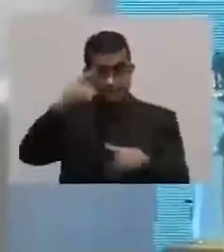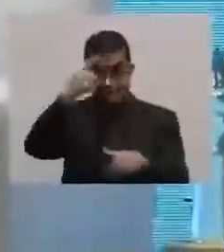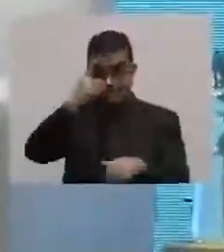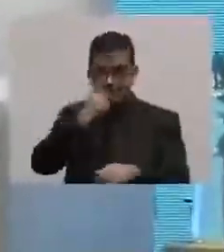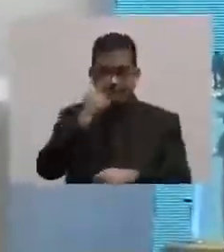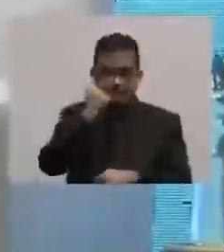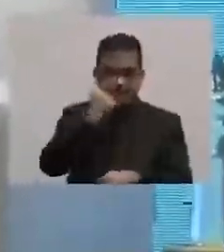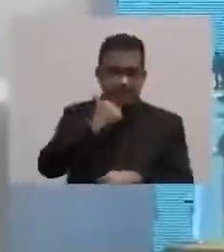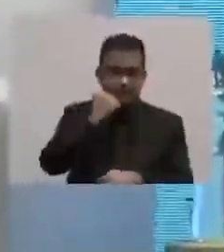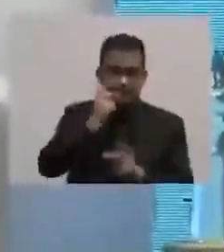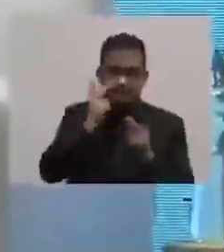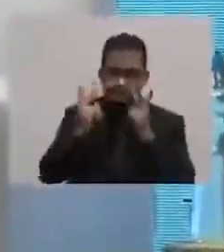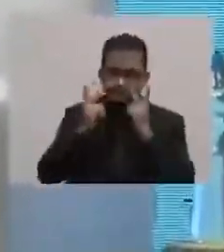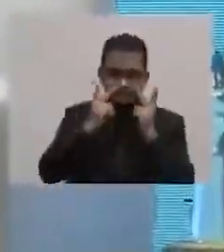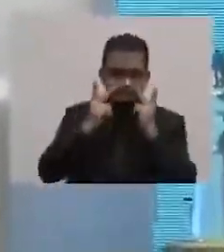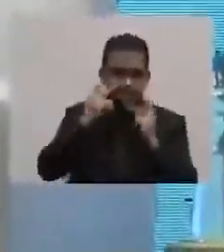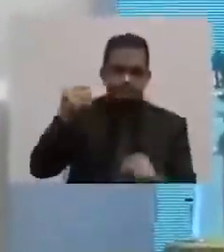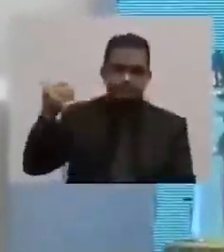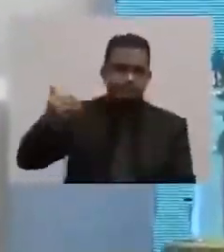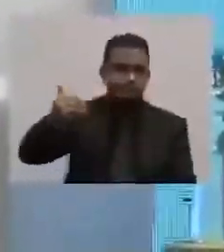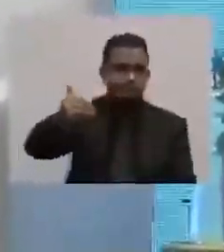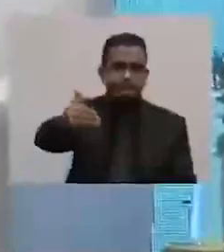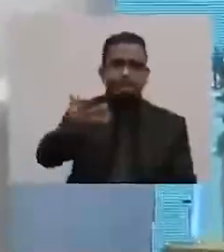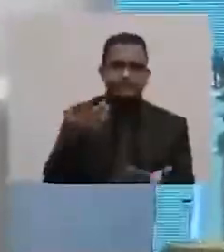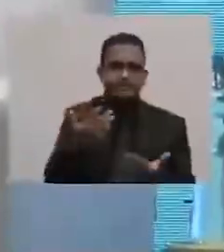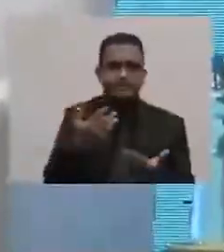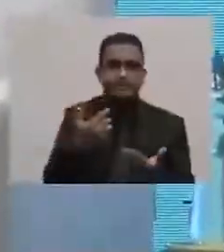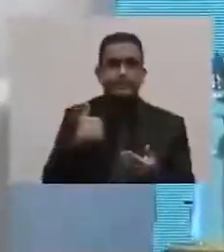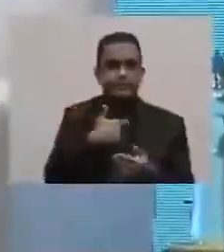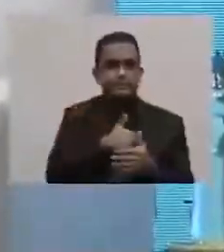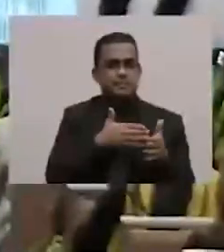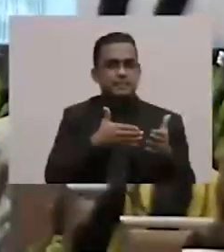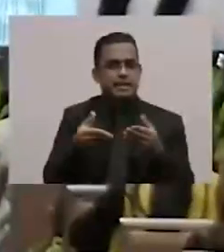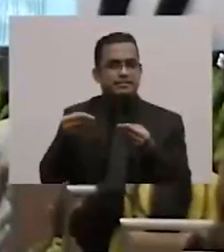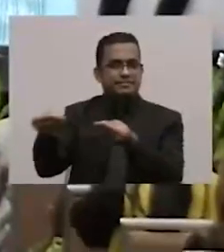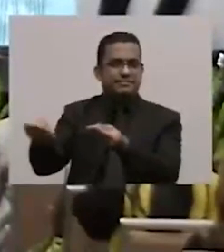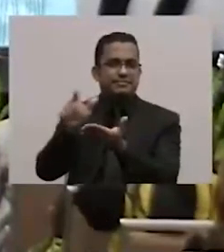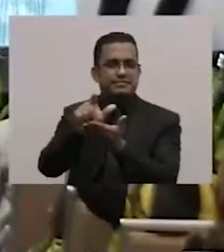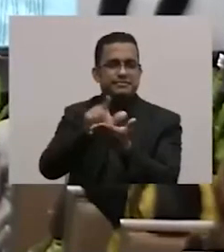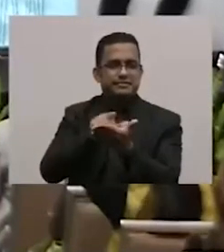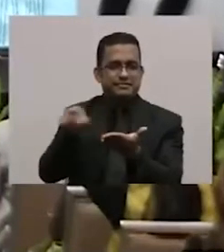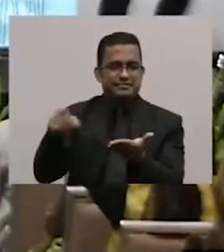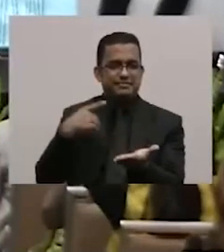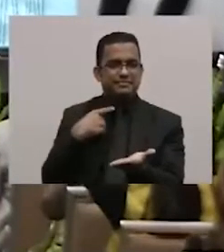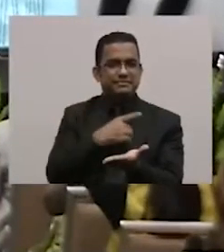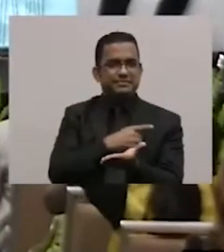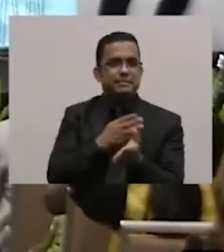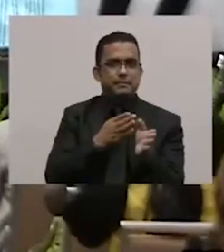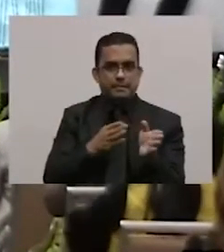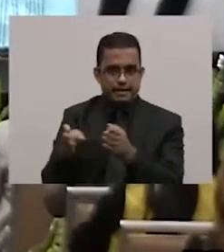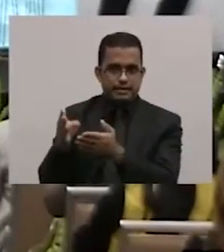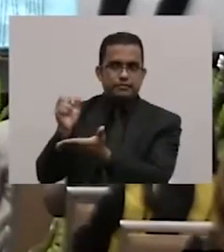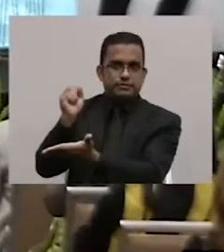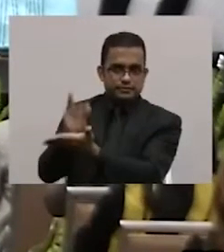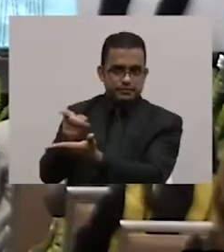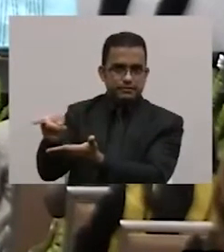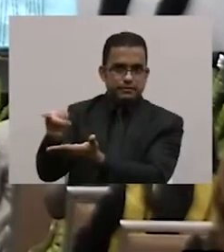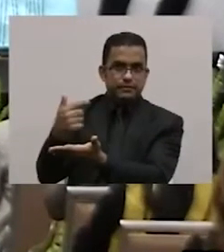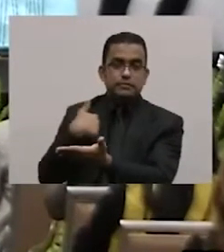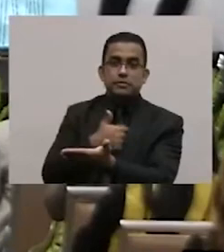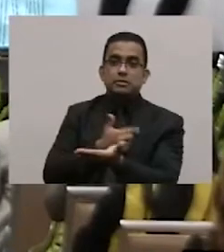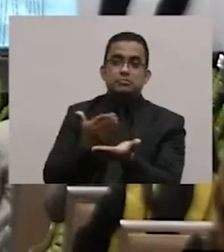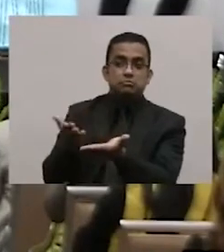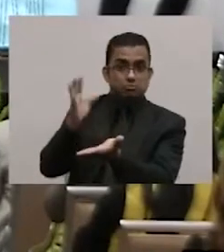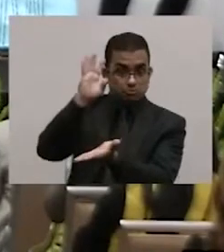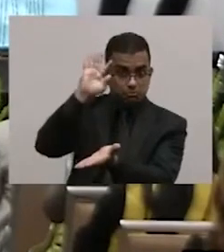en el proyecto de ley que tenemos depositado en el Congreso de la República, hemos planteado,